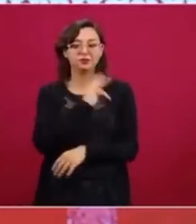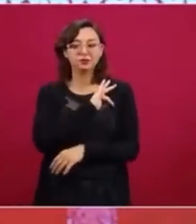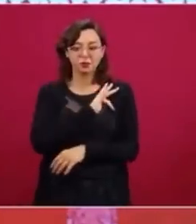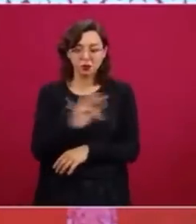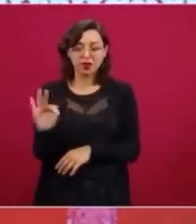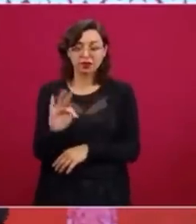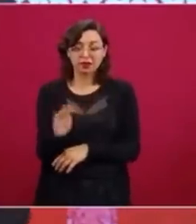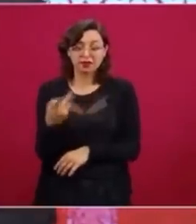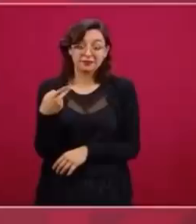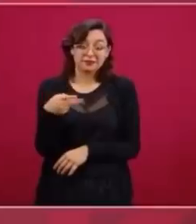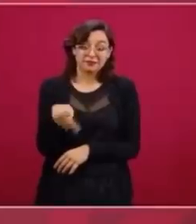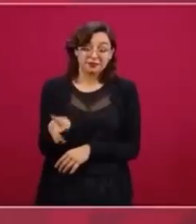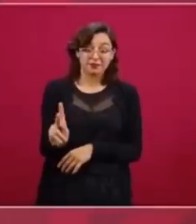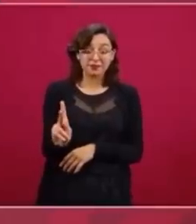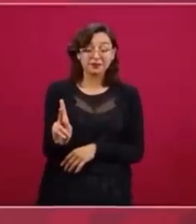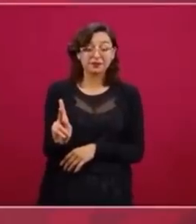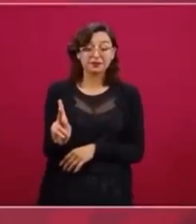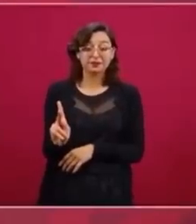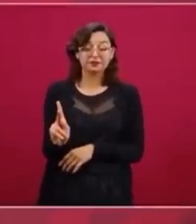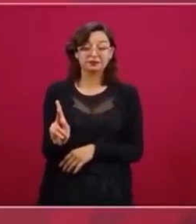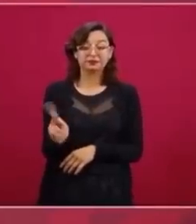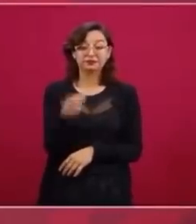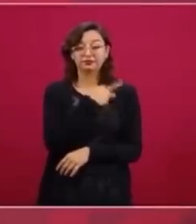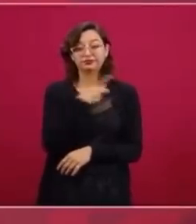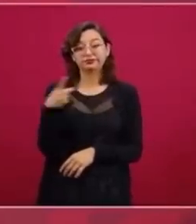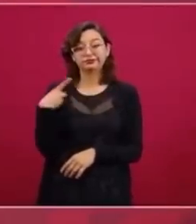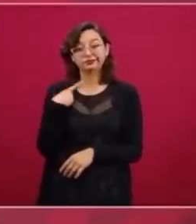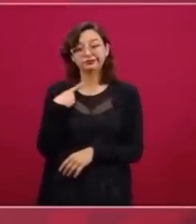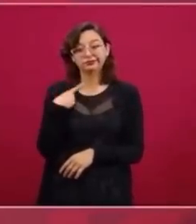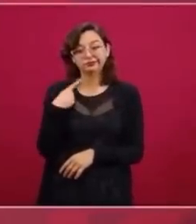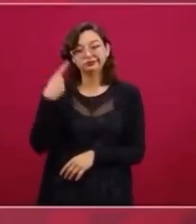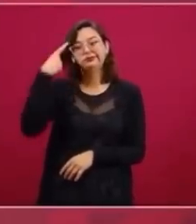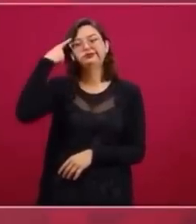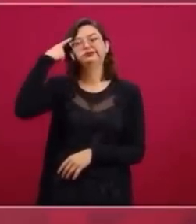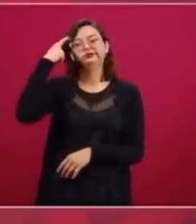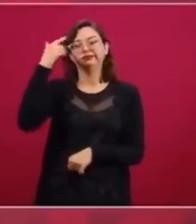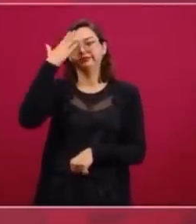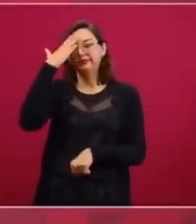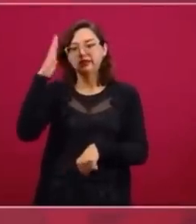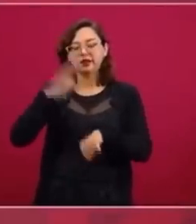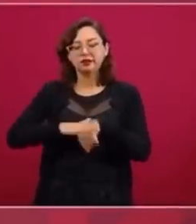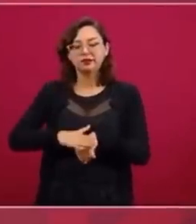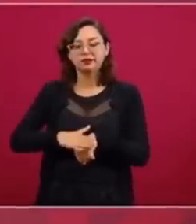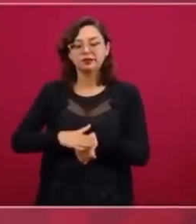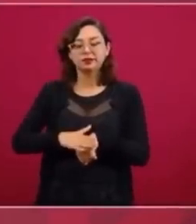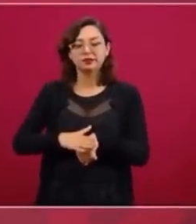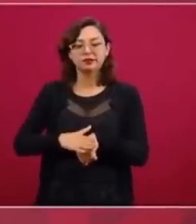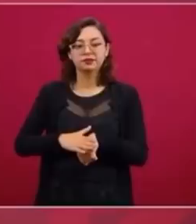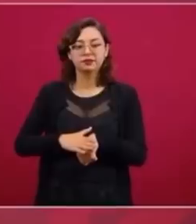Pero no olvidar el rezago.